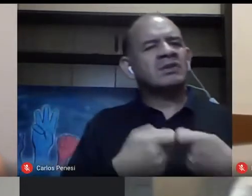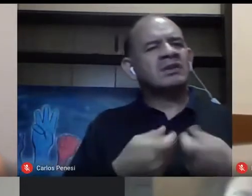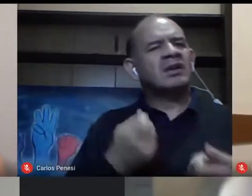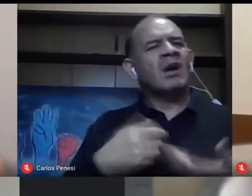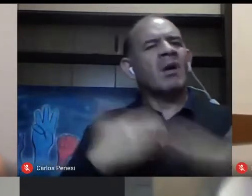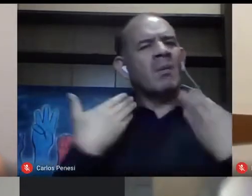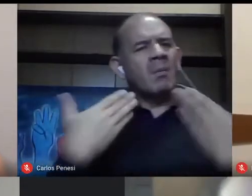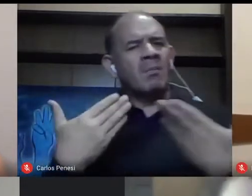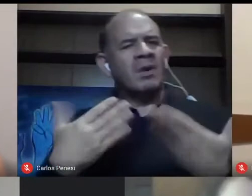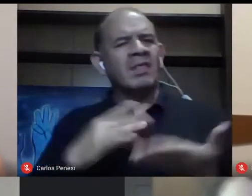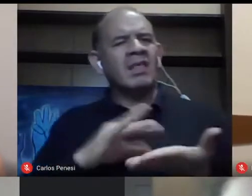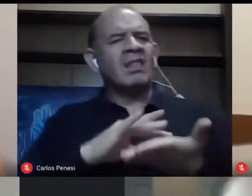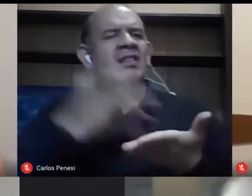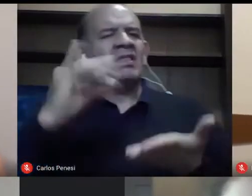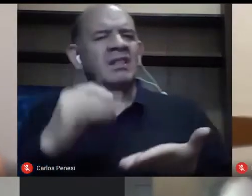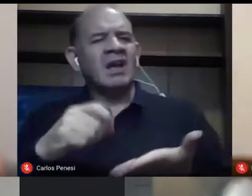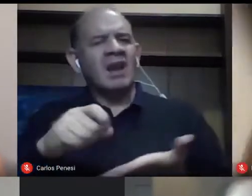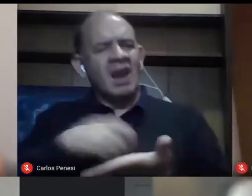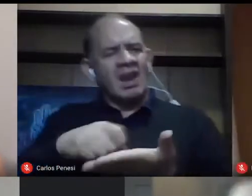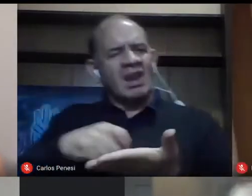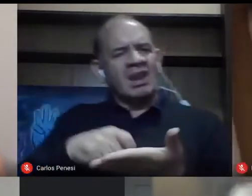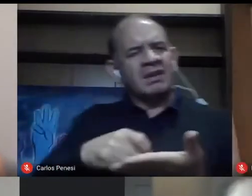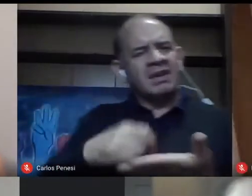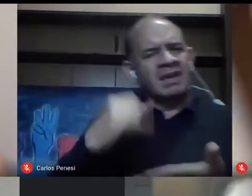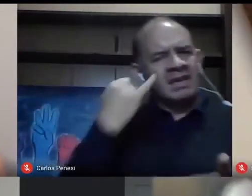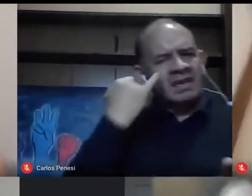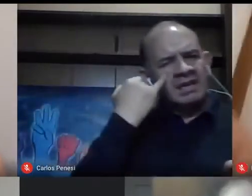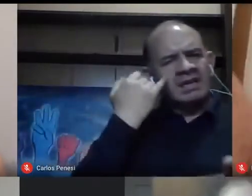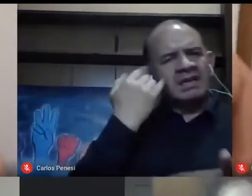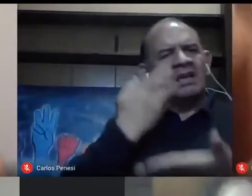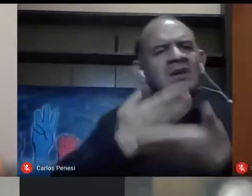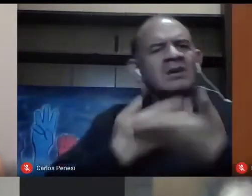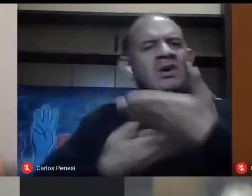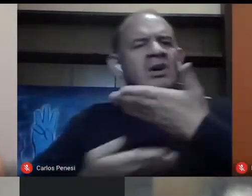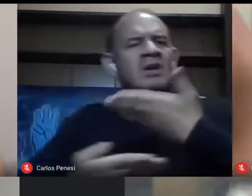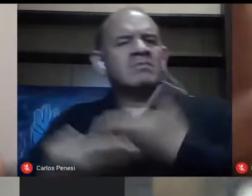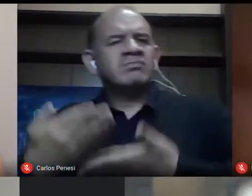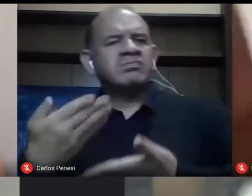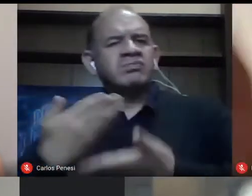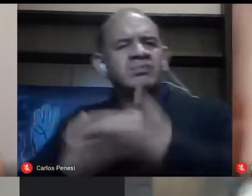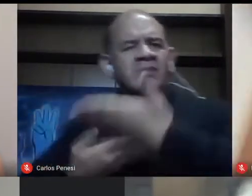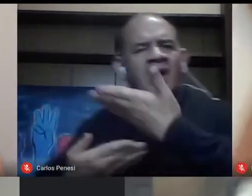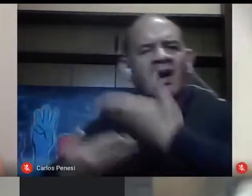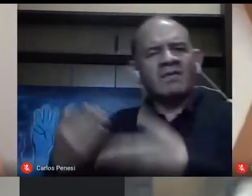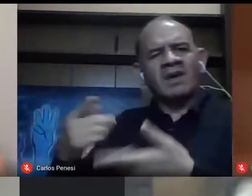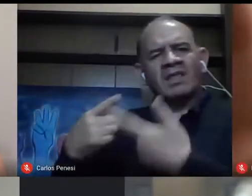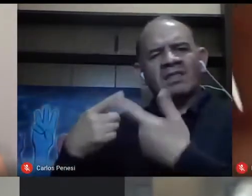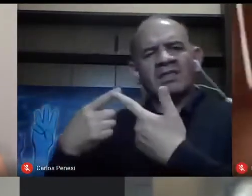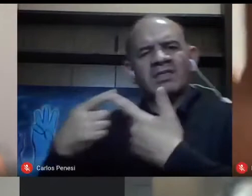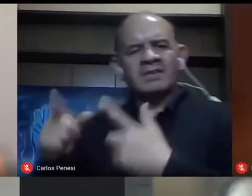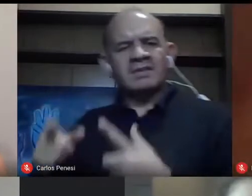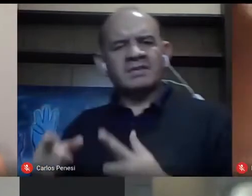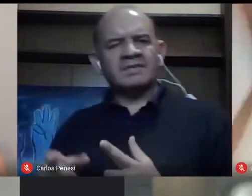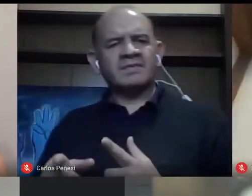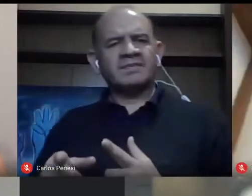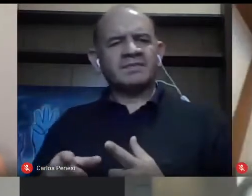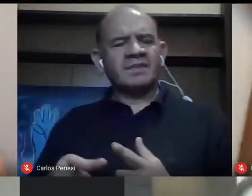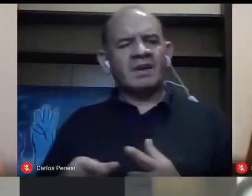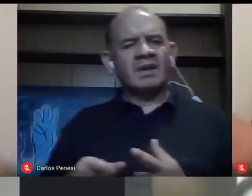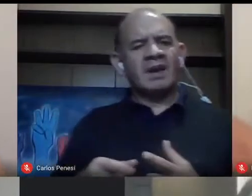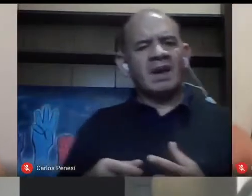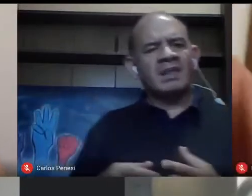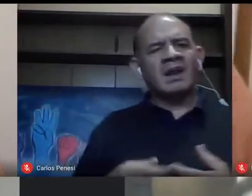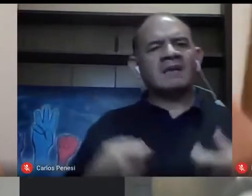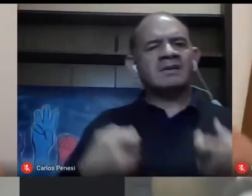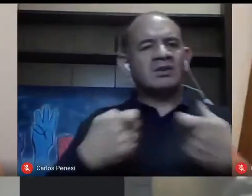pregunta? ¿Y qué es el intercambio transfronterizo que en un momento nombraste? Bueno, las entidades